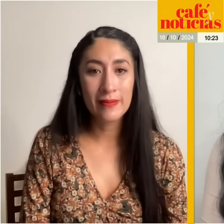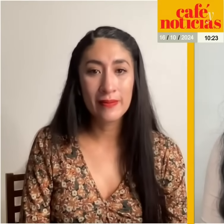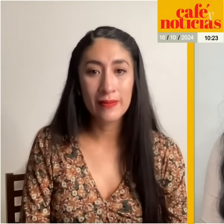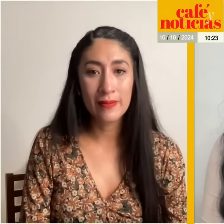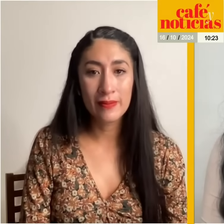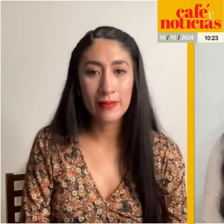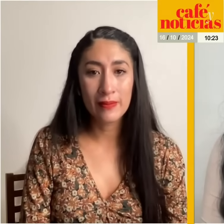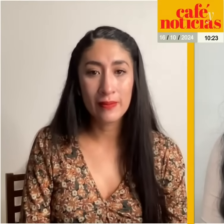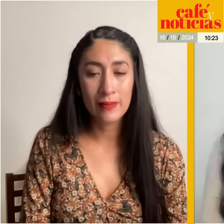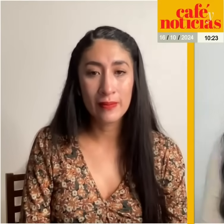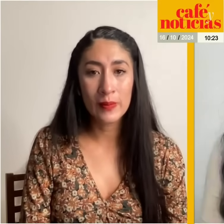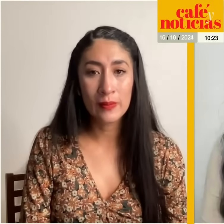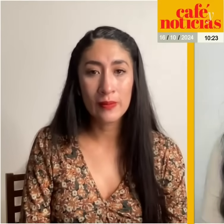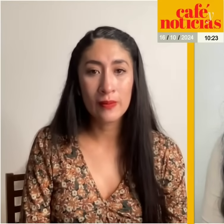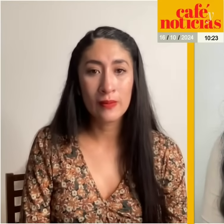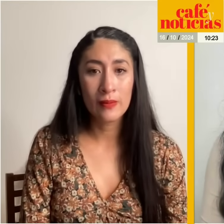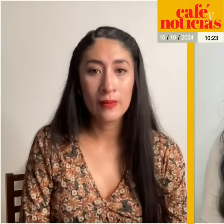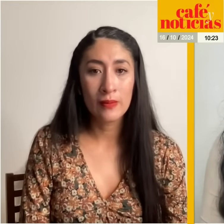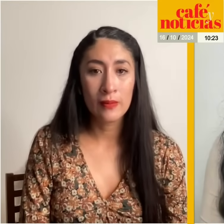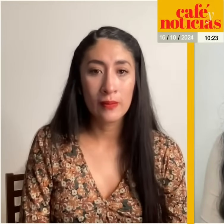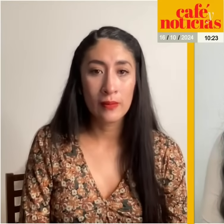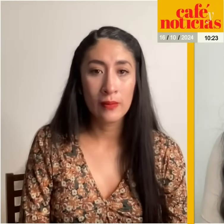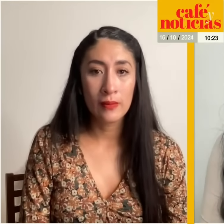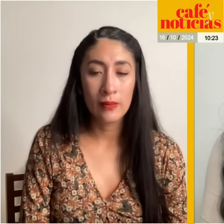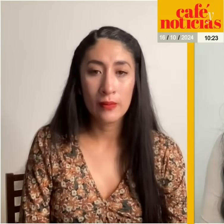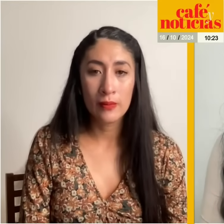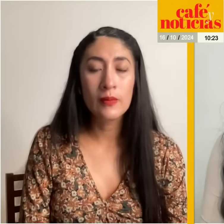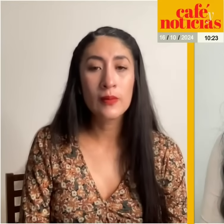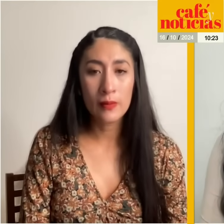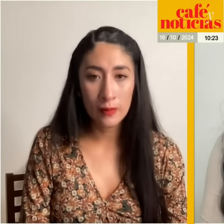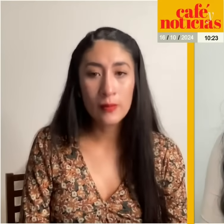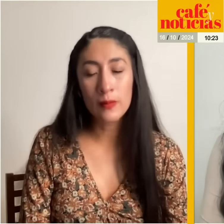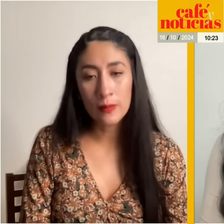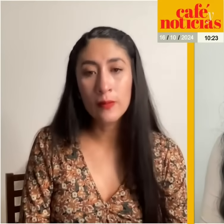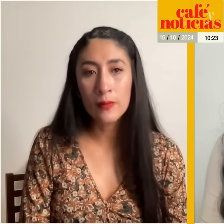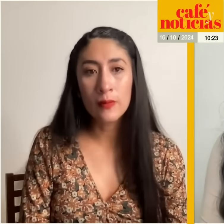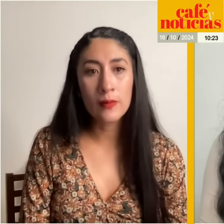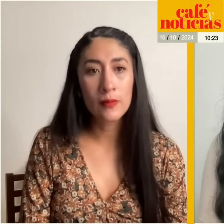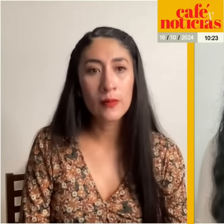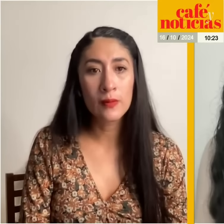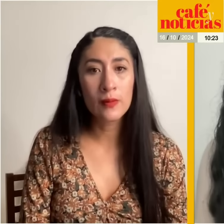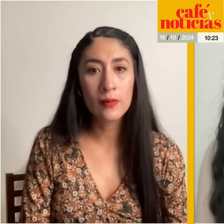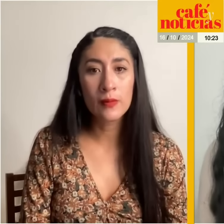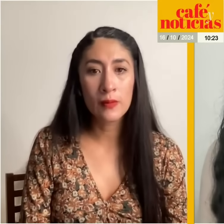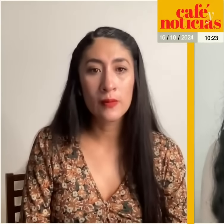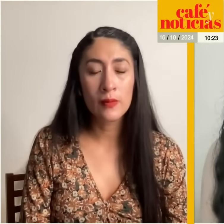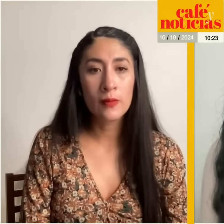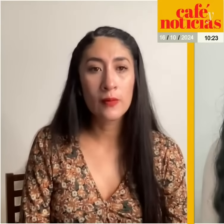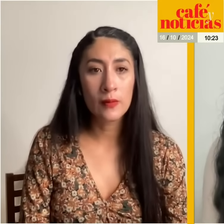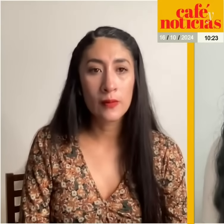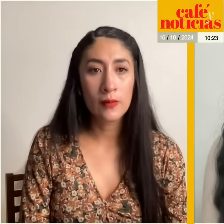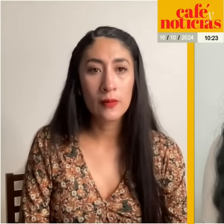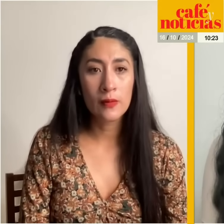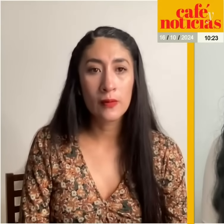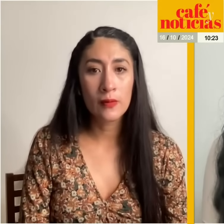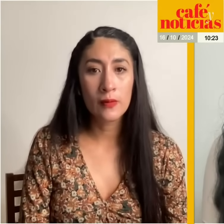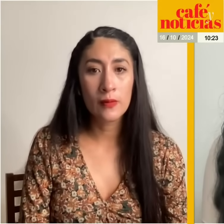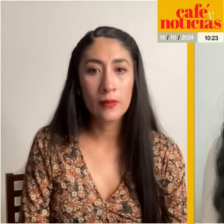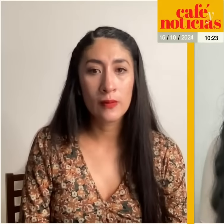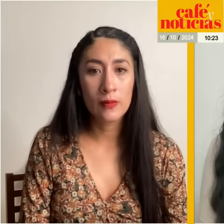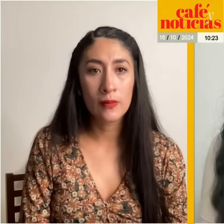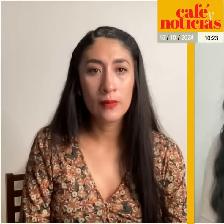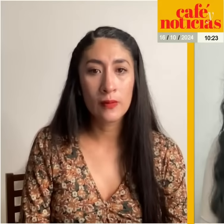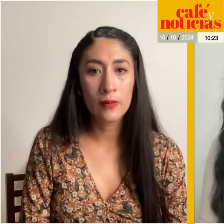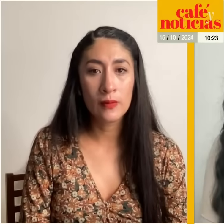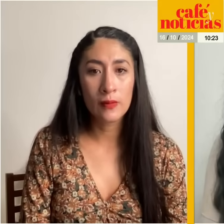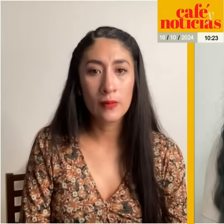2019 que lo detienen en Dallas, Texas. Desde ese momento pudo haber hablado y por qué en estos últimos meses toma la